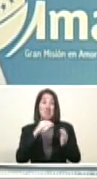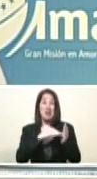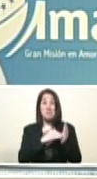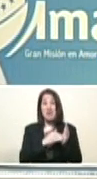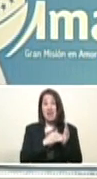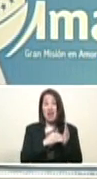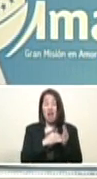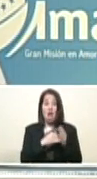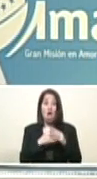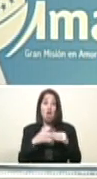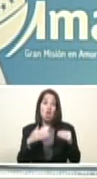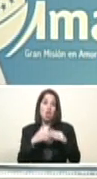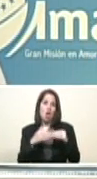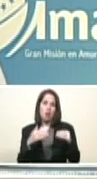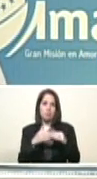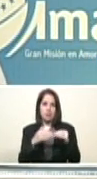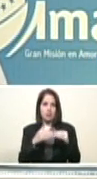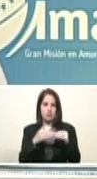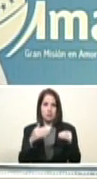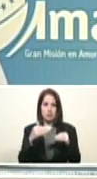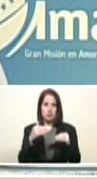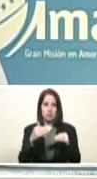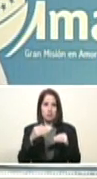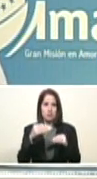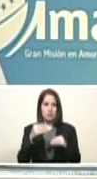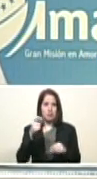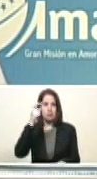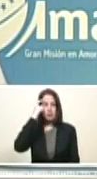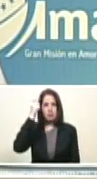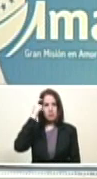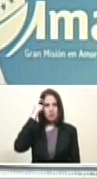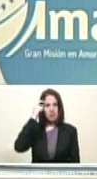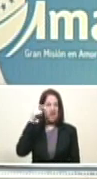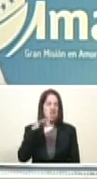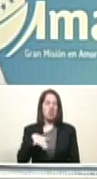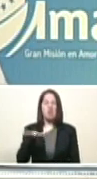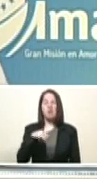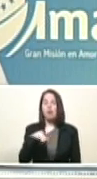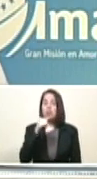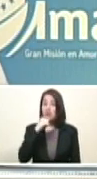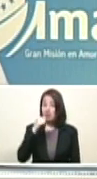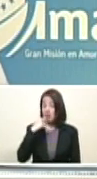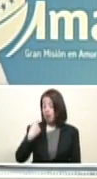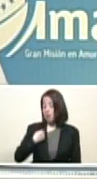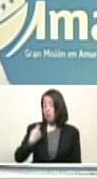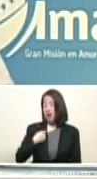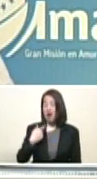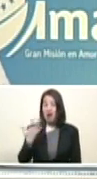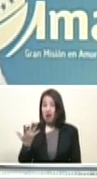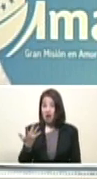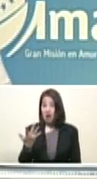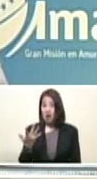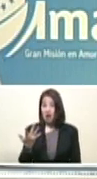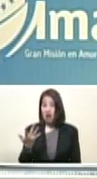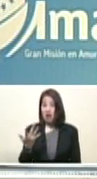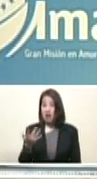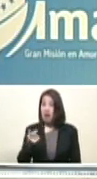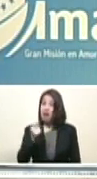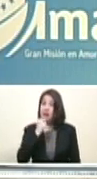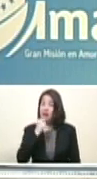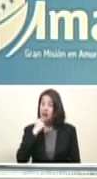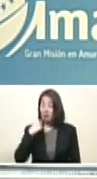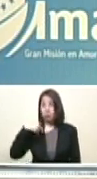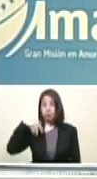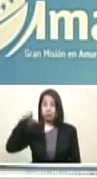$50,000 por día. ¿De dónde lo saca? ¿Quién lo financia? Eso sí se quedó en el